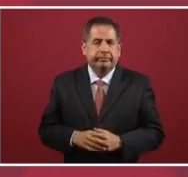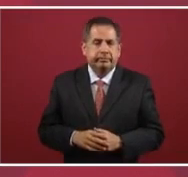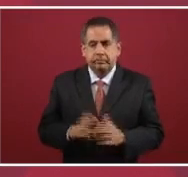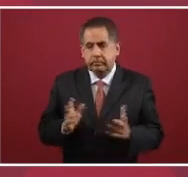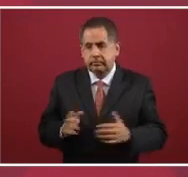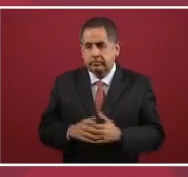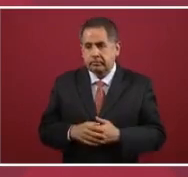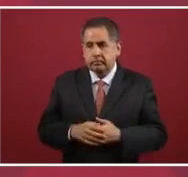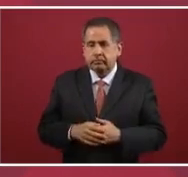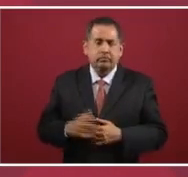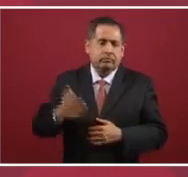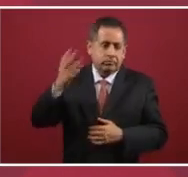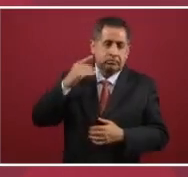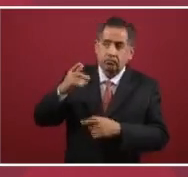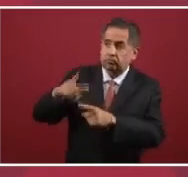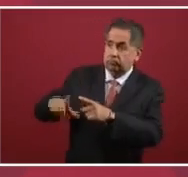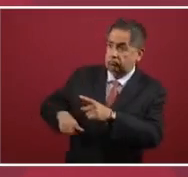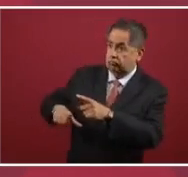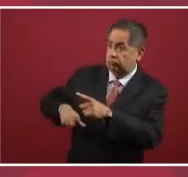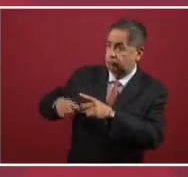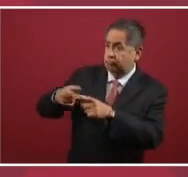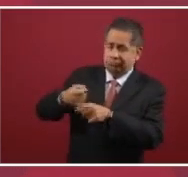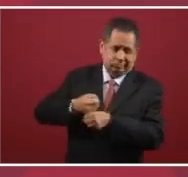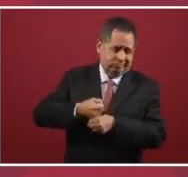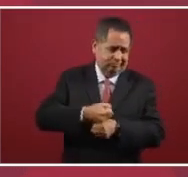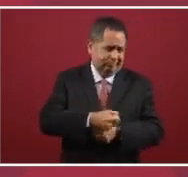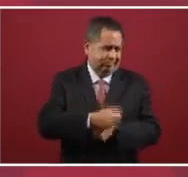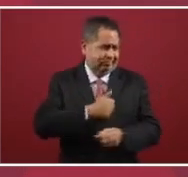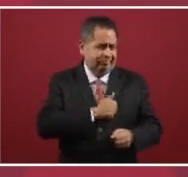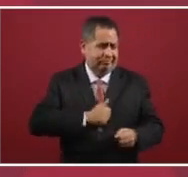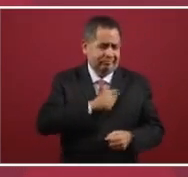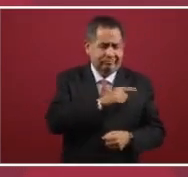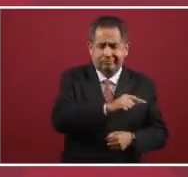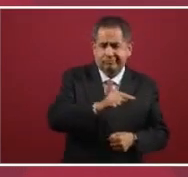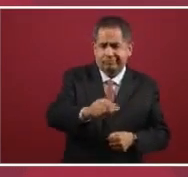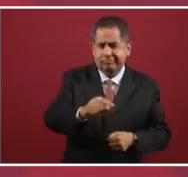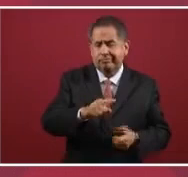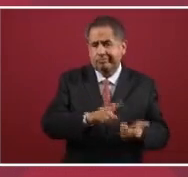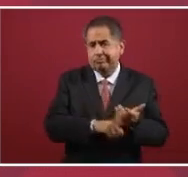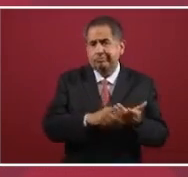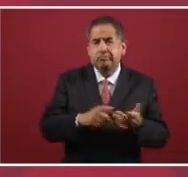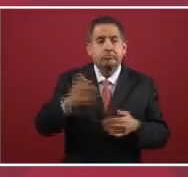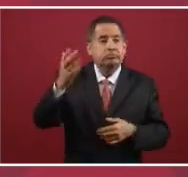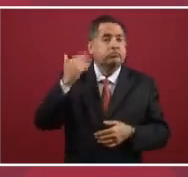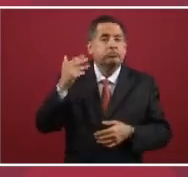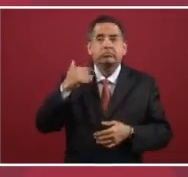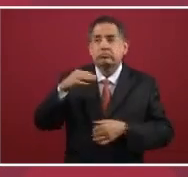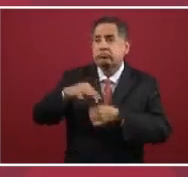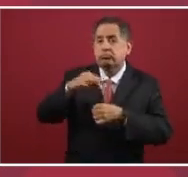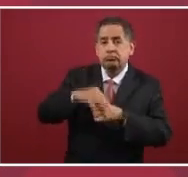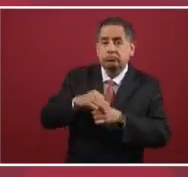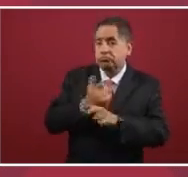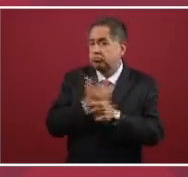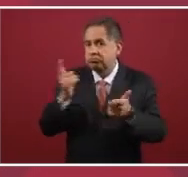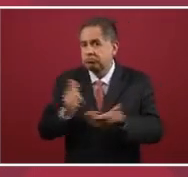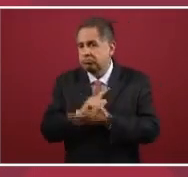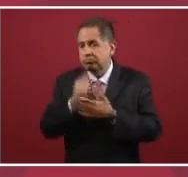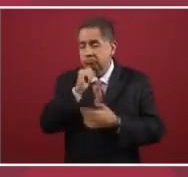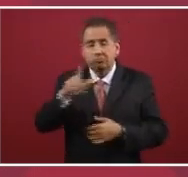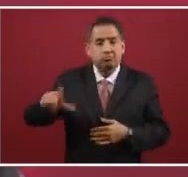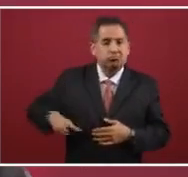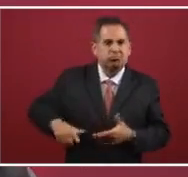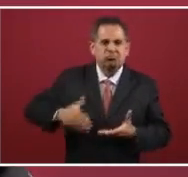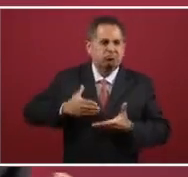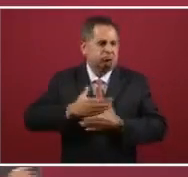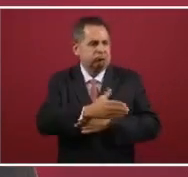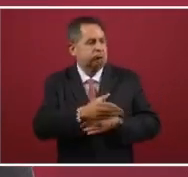Nos hicieron mucho daño porque la elección no era libre, no era limpia y se metían